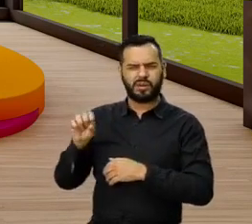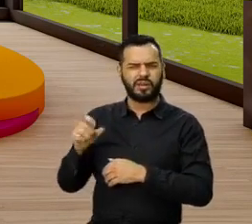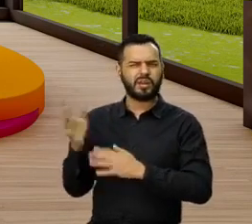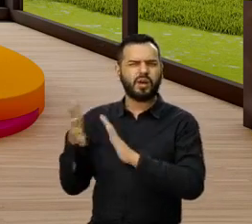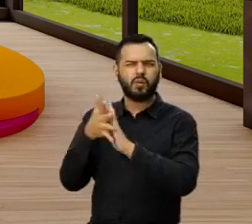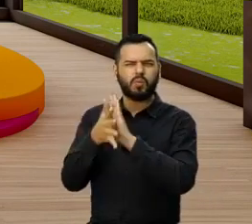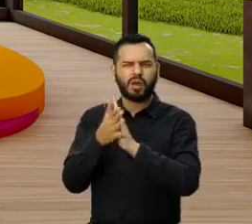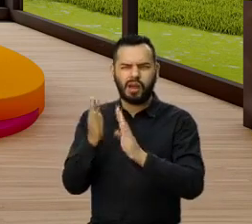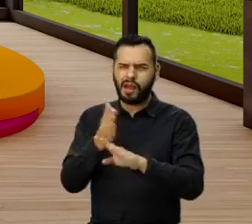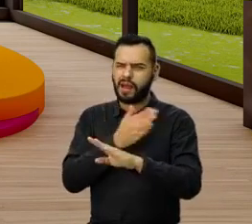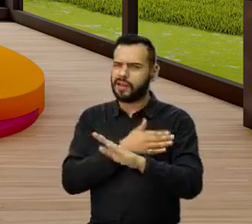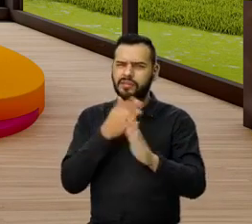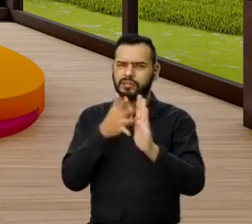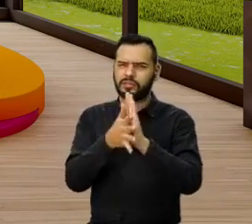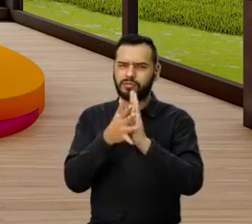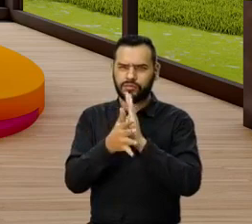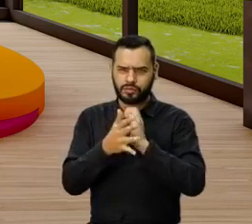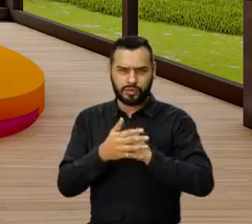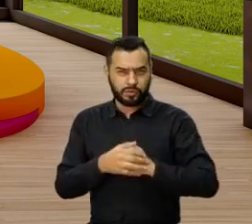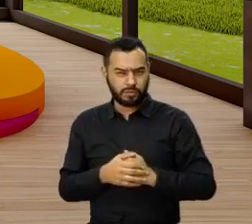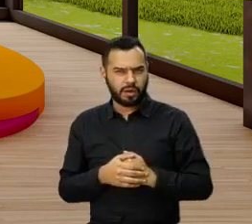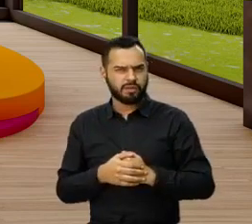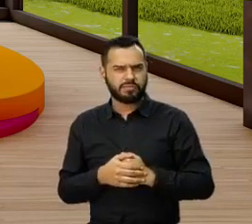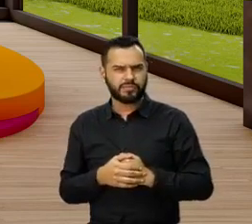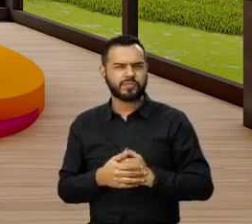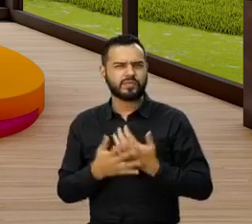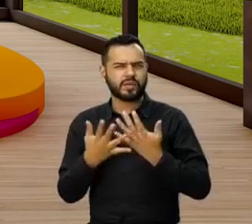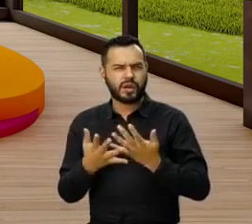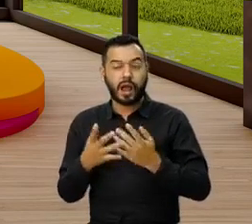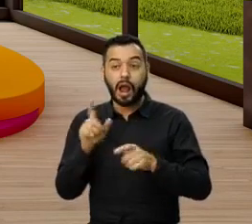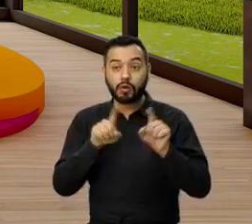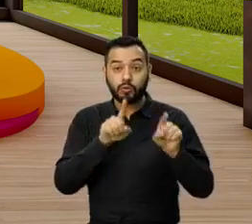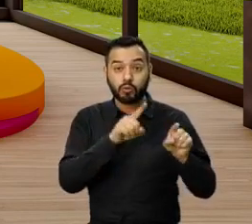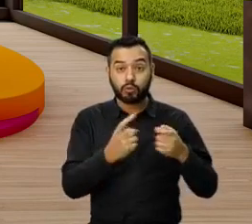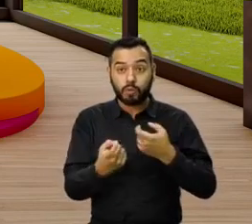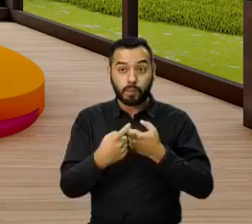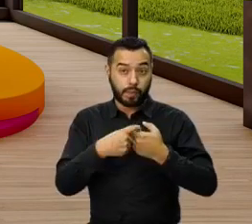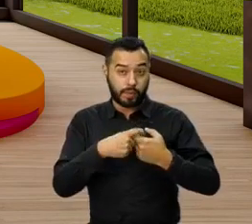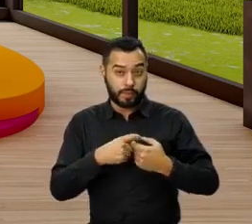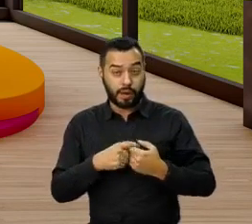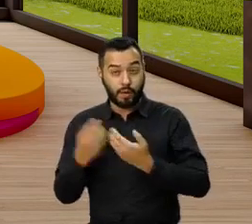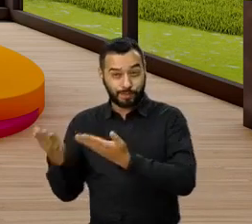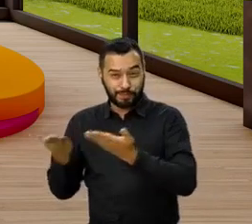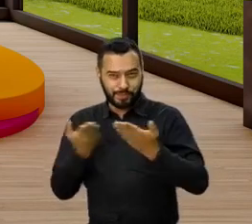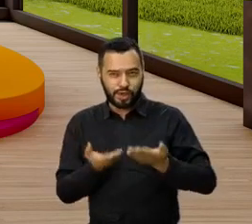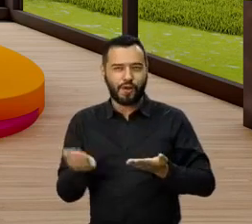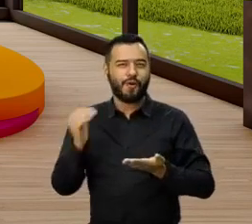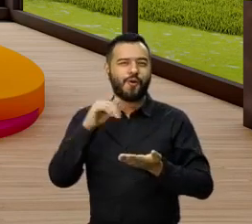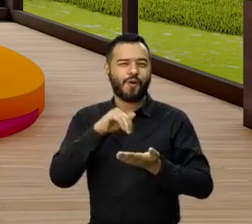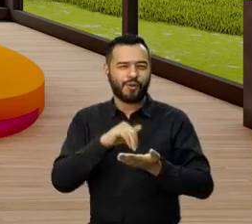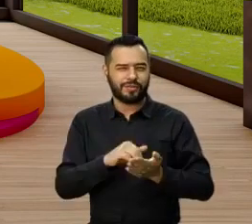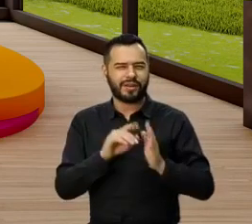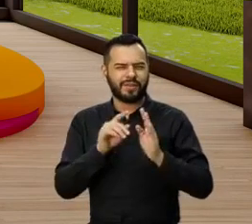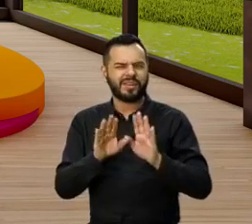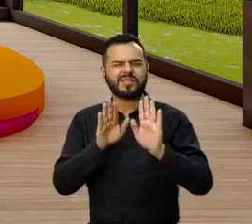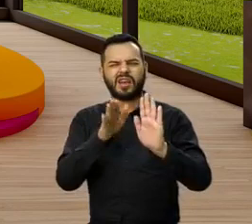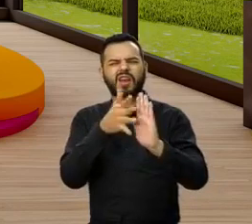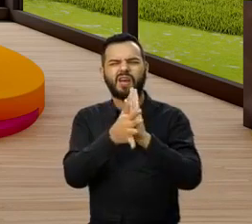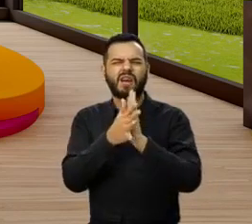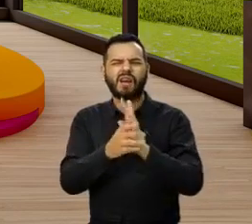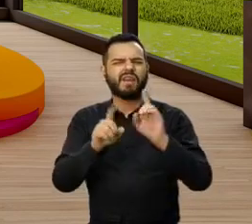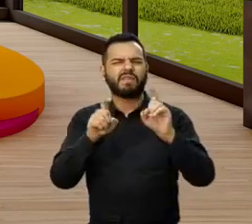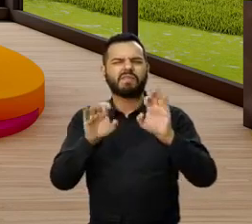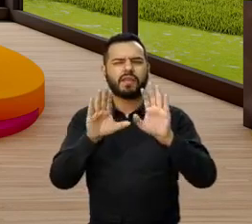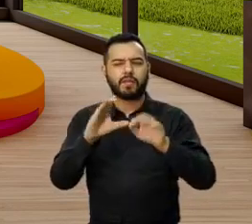cuento que antes de continuar con línea pues contigo para los que acaban de conectarse les damos nuevamente la bienvenida y les cuento que